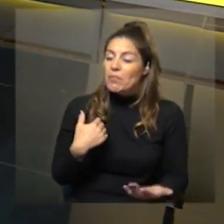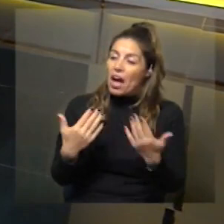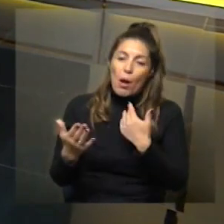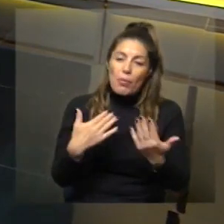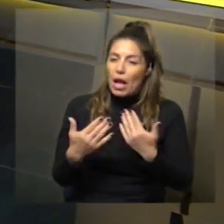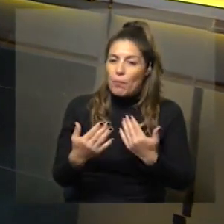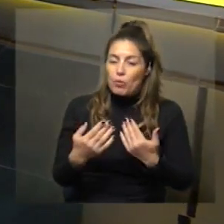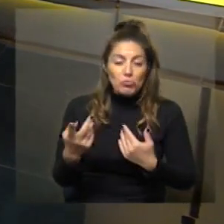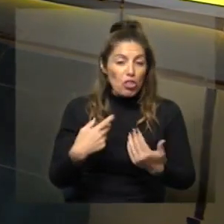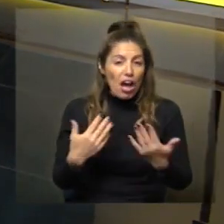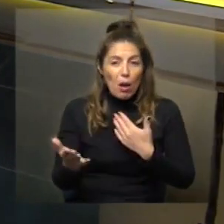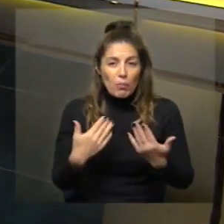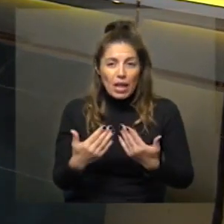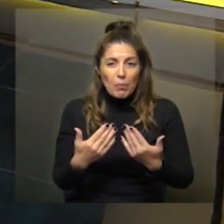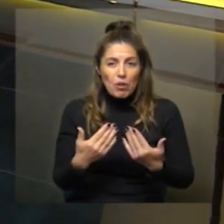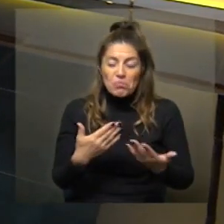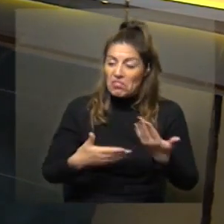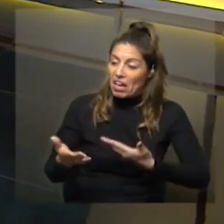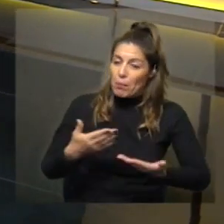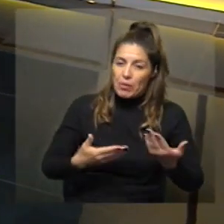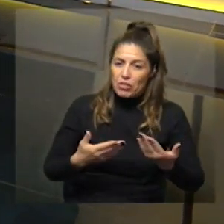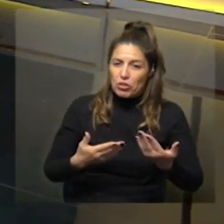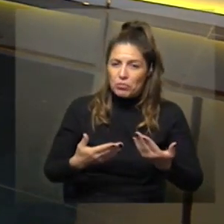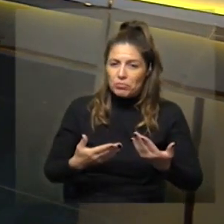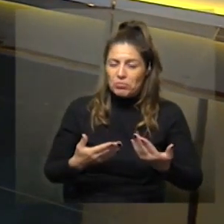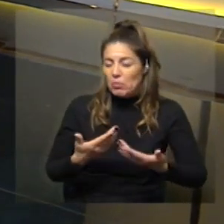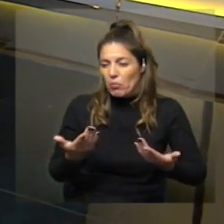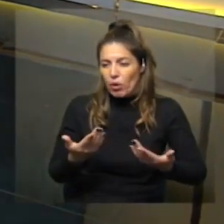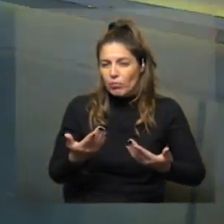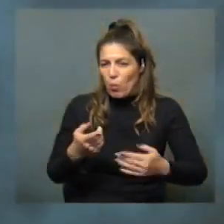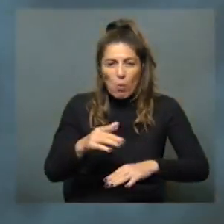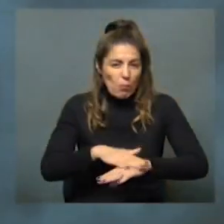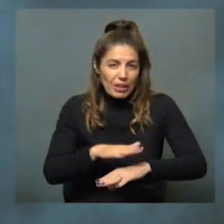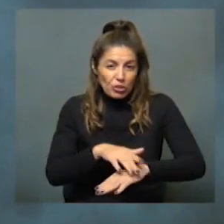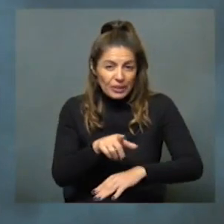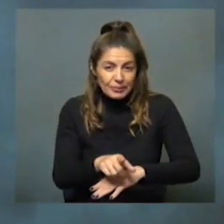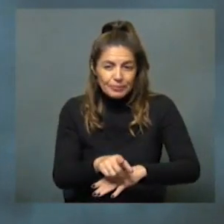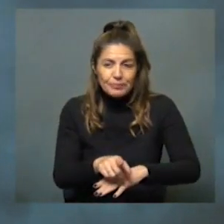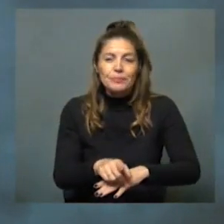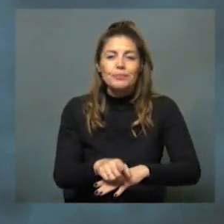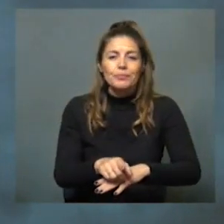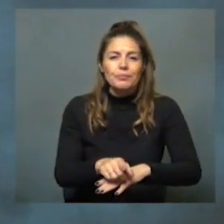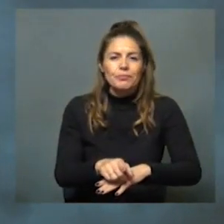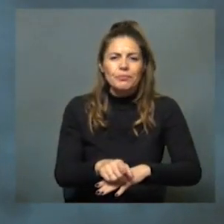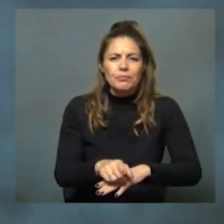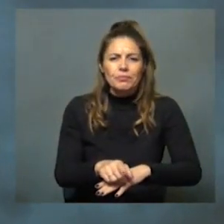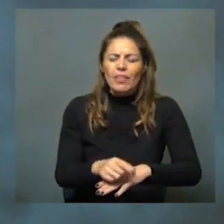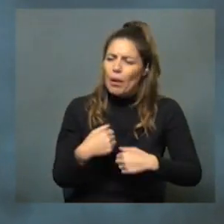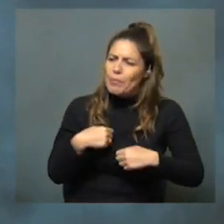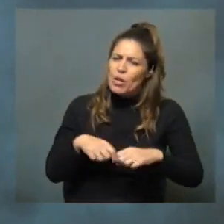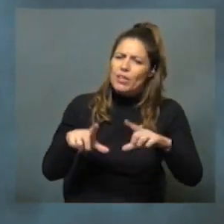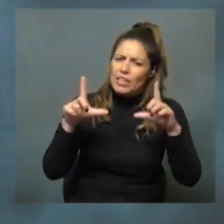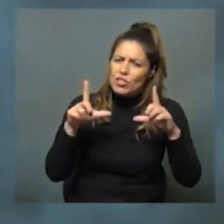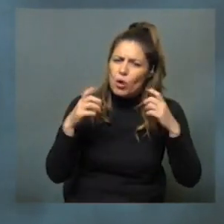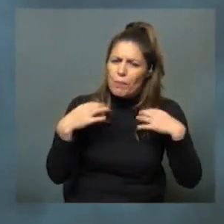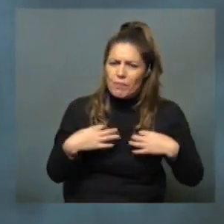conversamos y fuimos intercambiando, como de pasada, ¿viste? Y lo vi, me llamó la atención que estaba